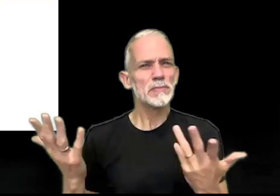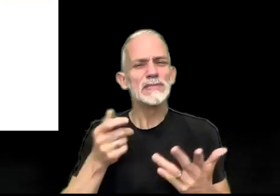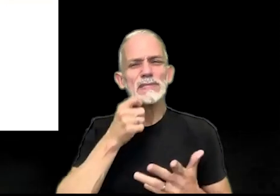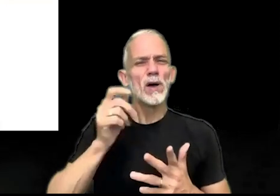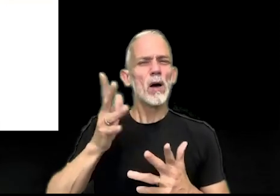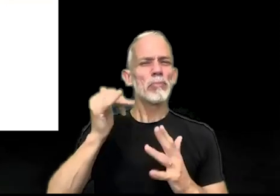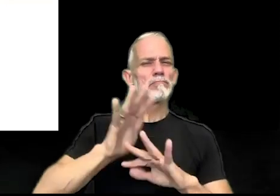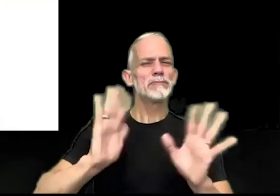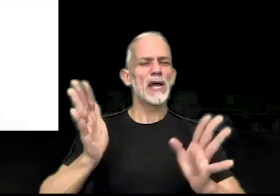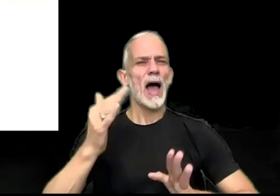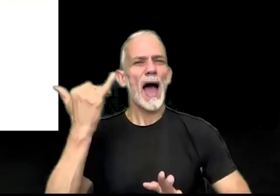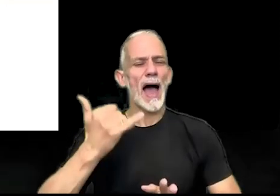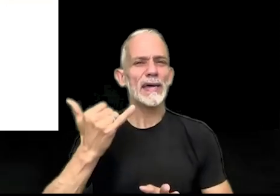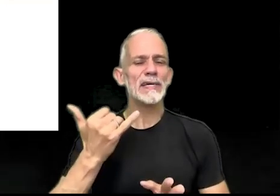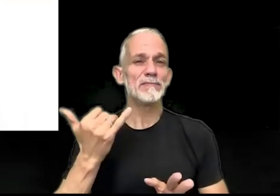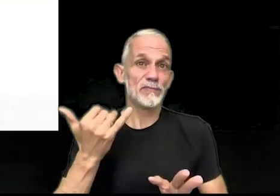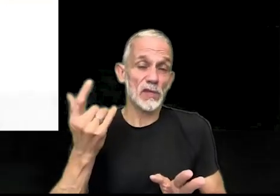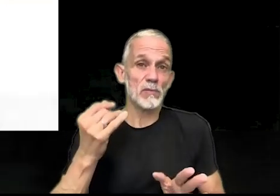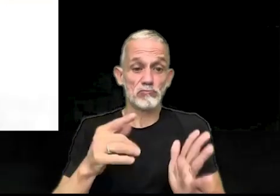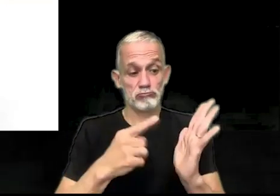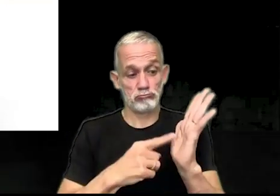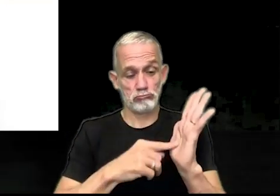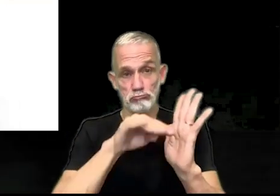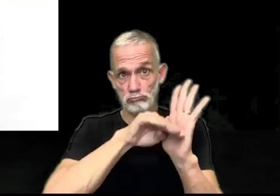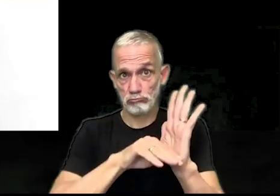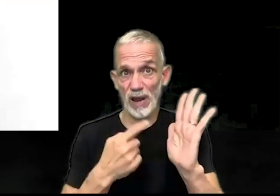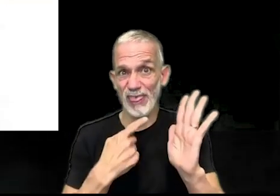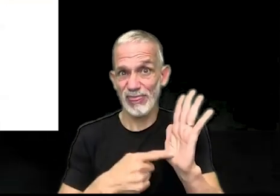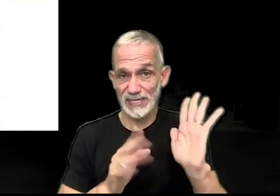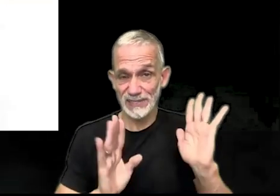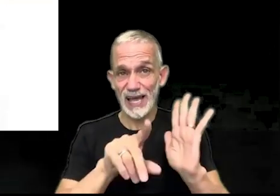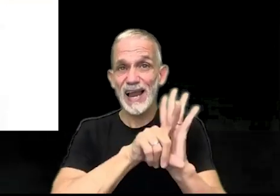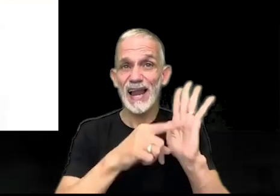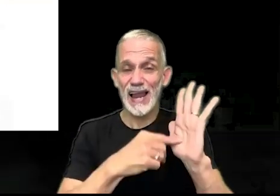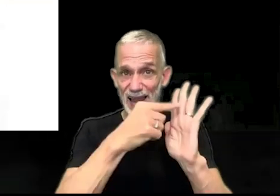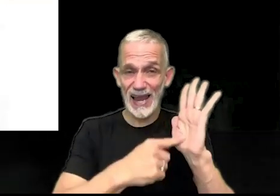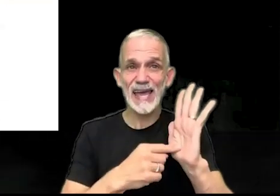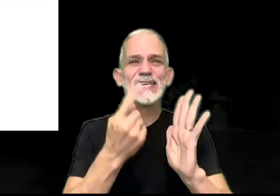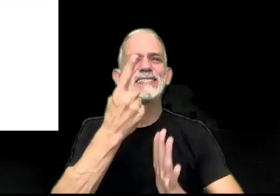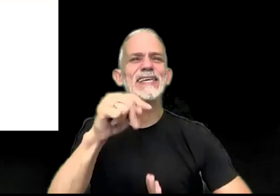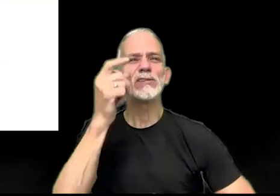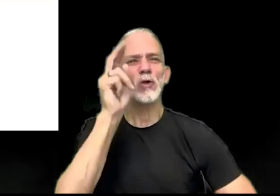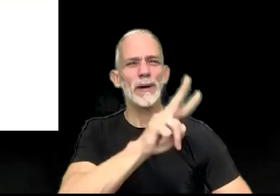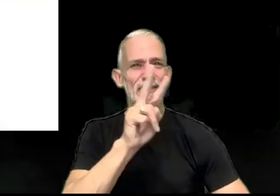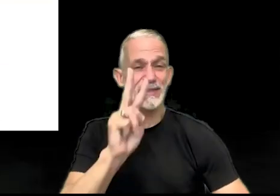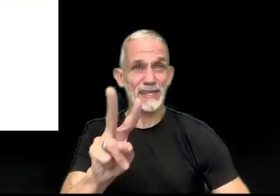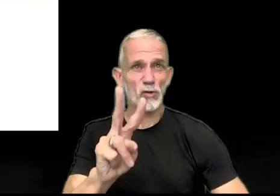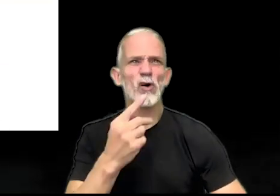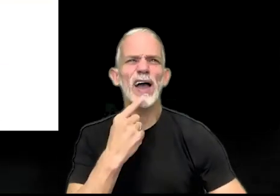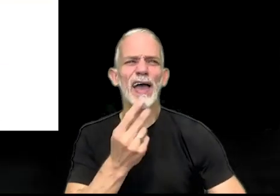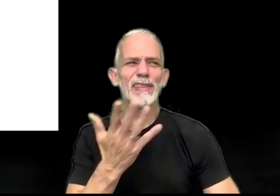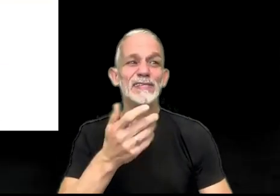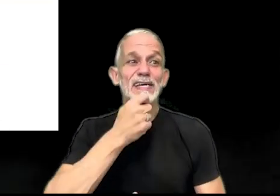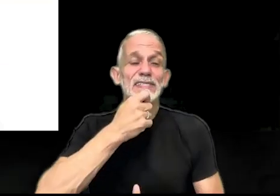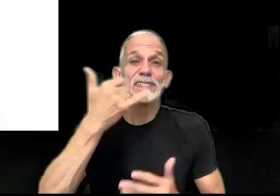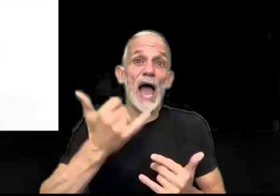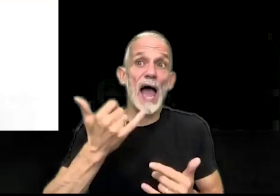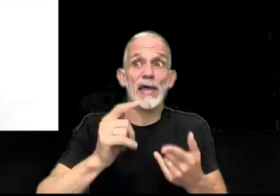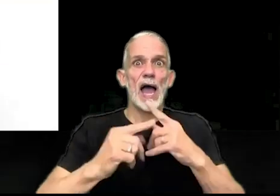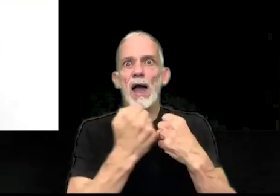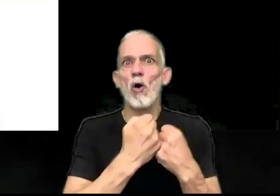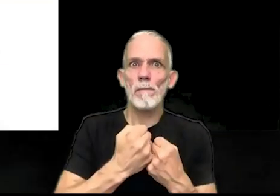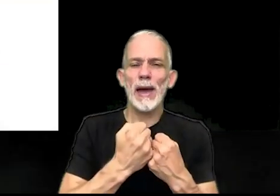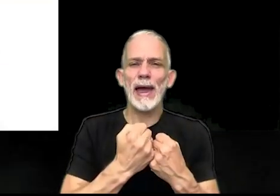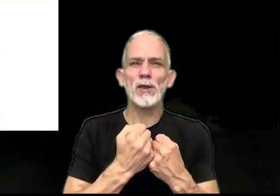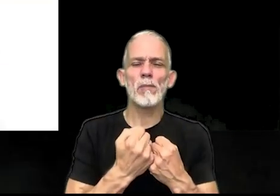que tengo que estar a lo que la letra dice y me dice en el 122 que si hay un convenio